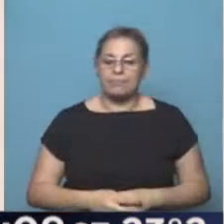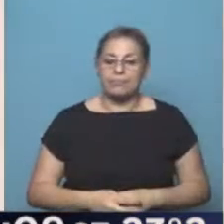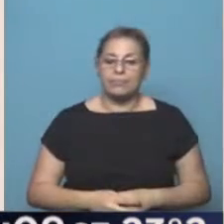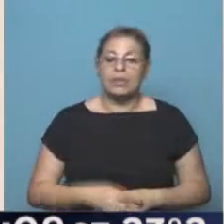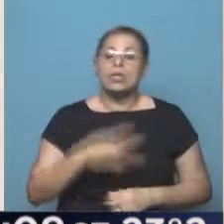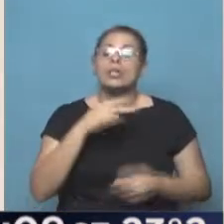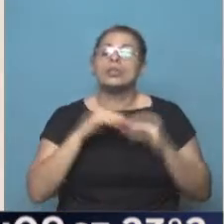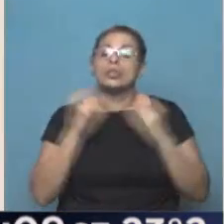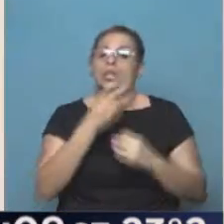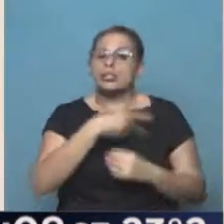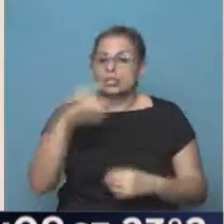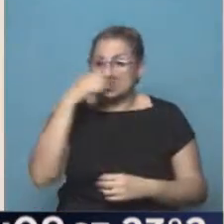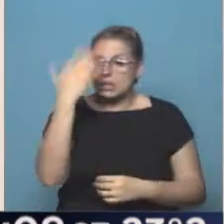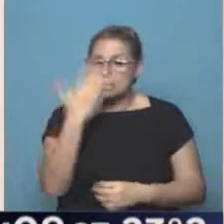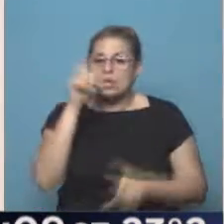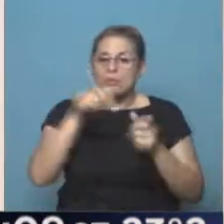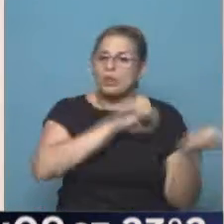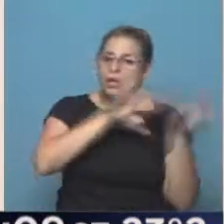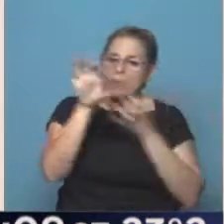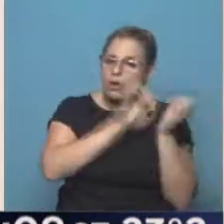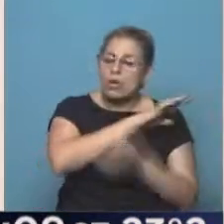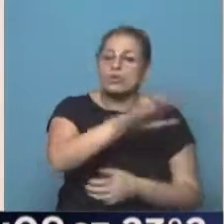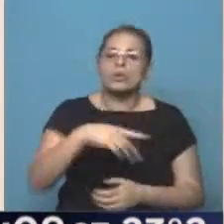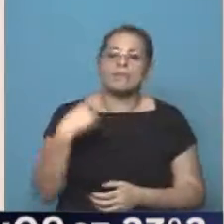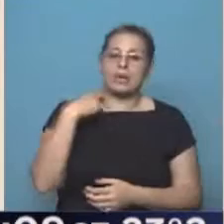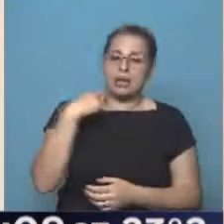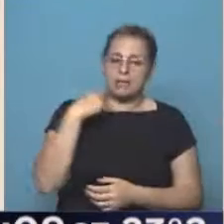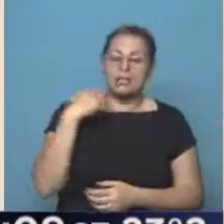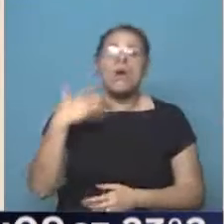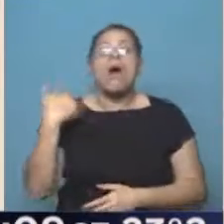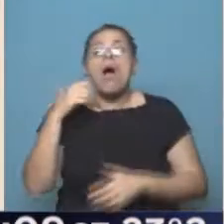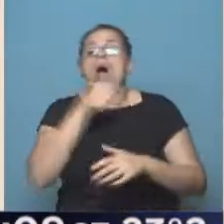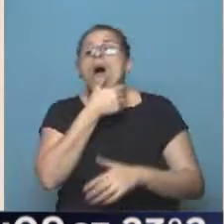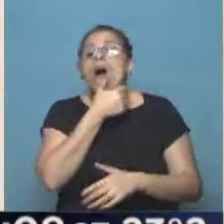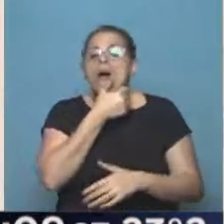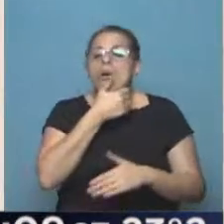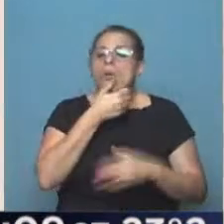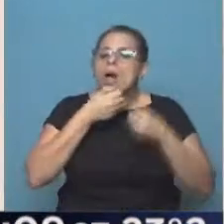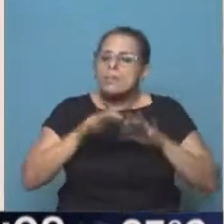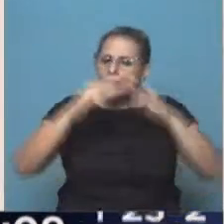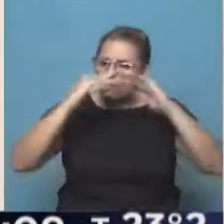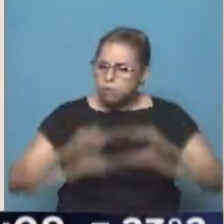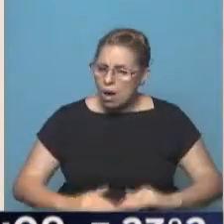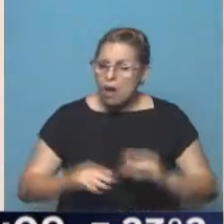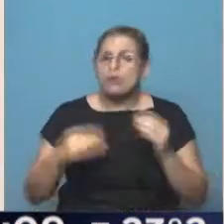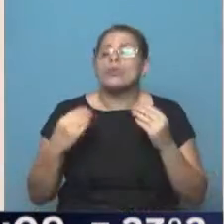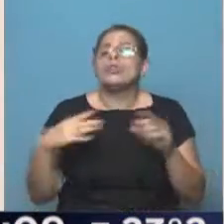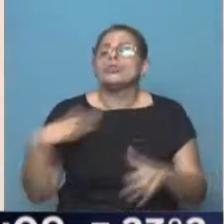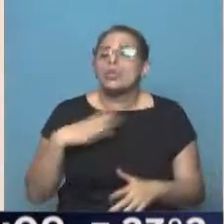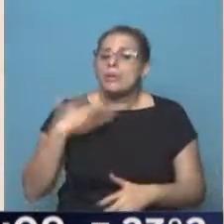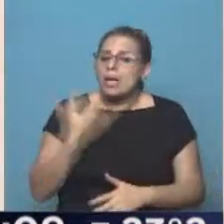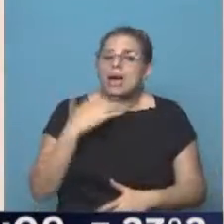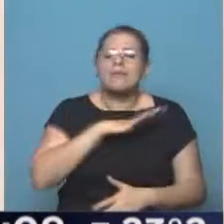ascendió a 275 el número de evacuados en la ciudad de Pergamino. Si bien las aguas ya comenzaron a bajar, todavía hay muchos barrios que se